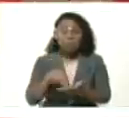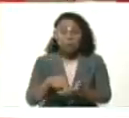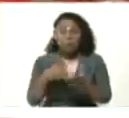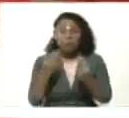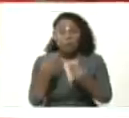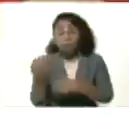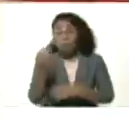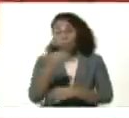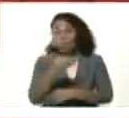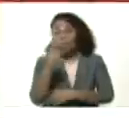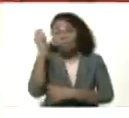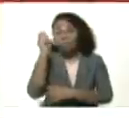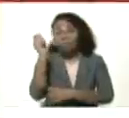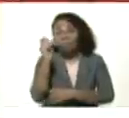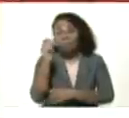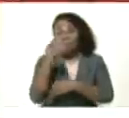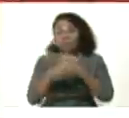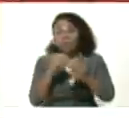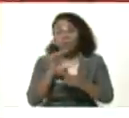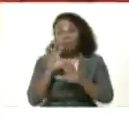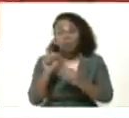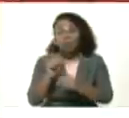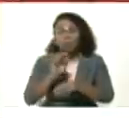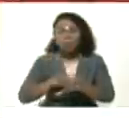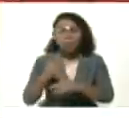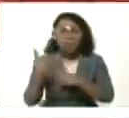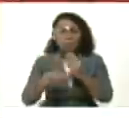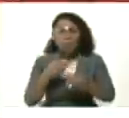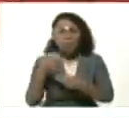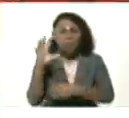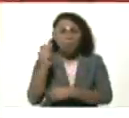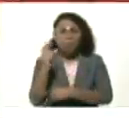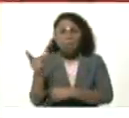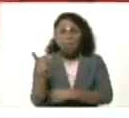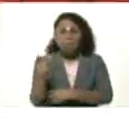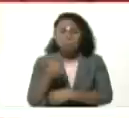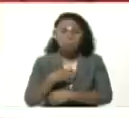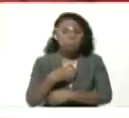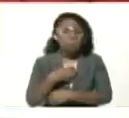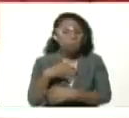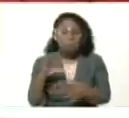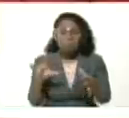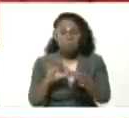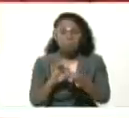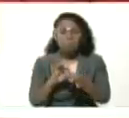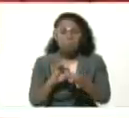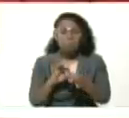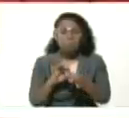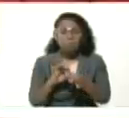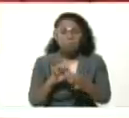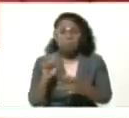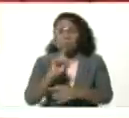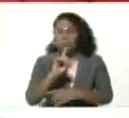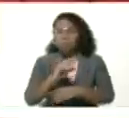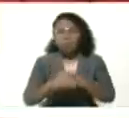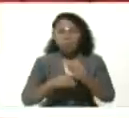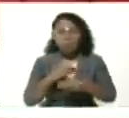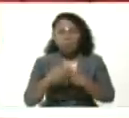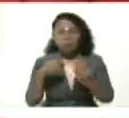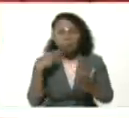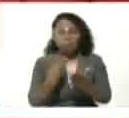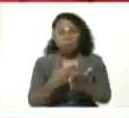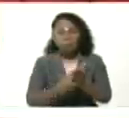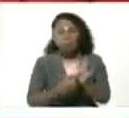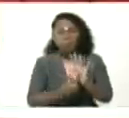muchos más diputados los que alcanzaron. ¿Por qué no lo lograron? Porque no se pudieron unir. Y no lograron presentar